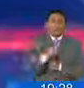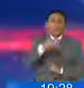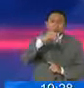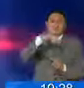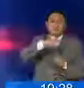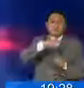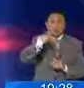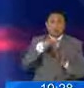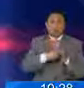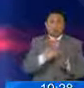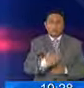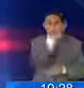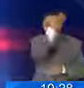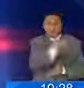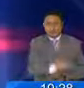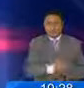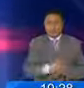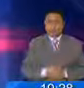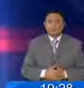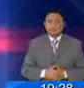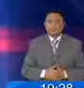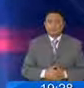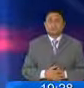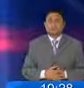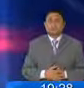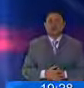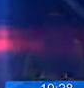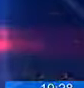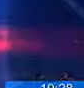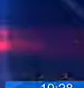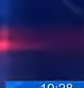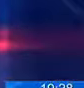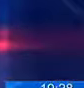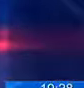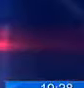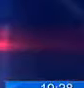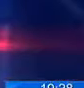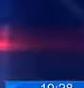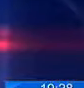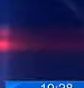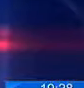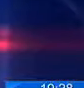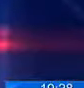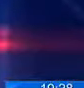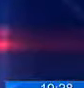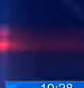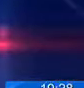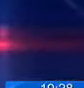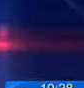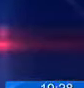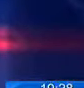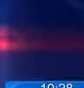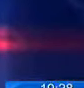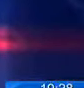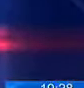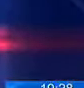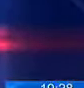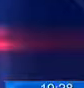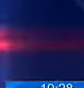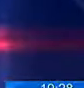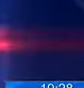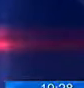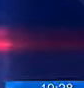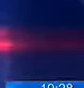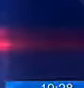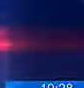del Norte, Camino de los Eucaliptos, Marquesa y Veintimilla, Santa Clara, Bella Vista María, Liga